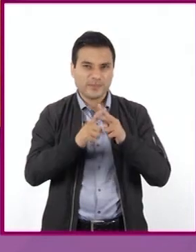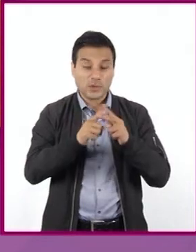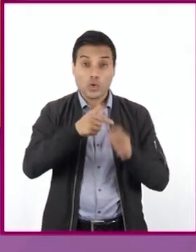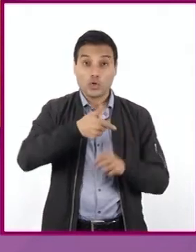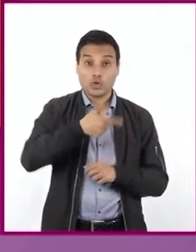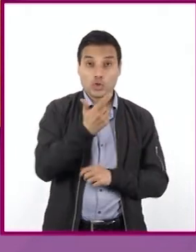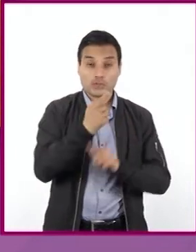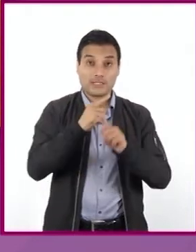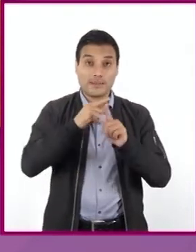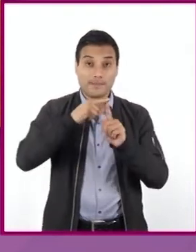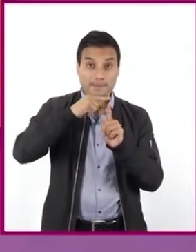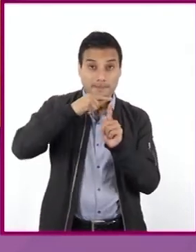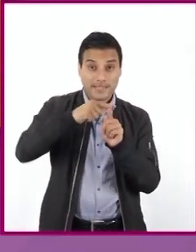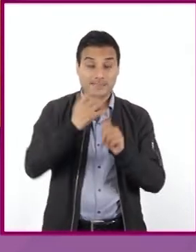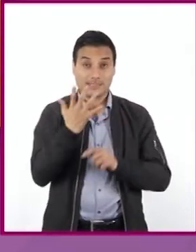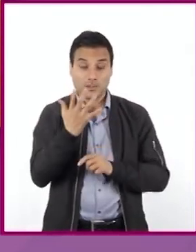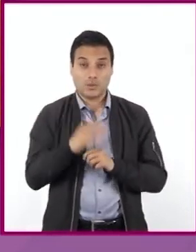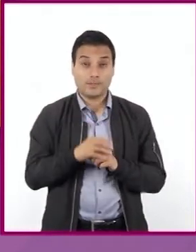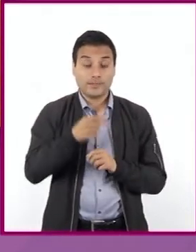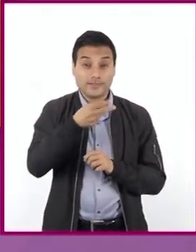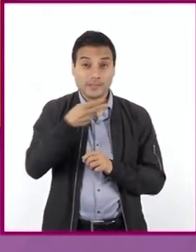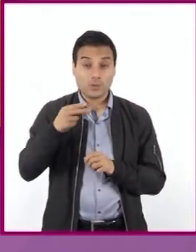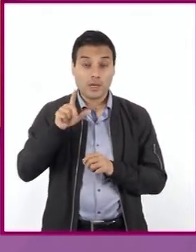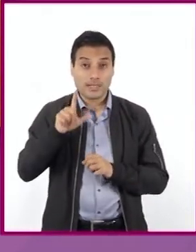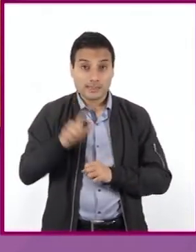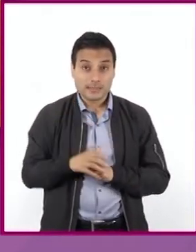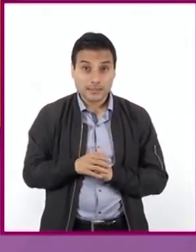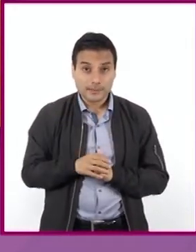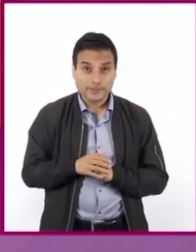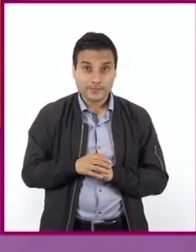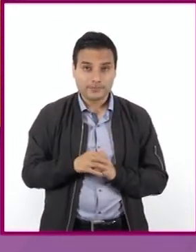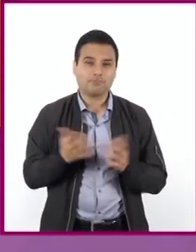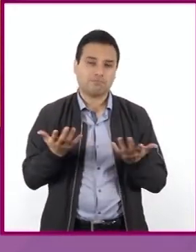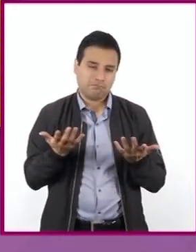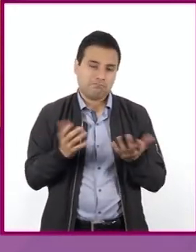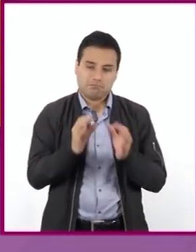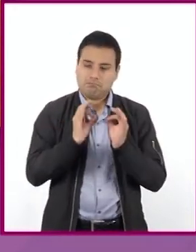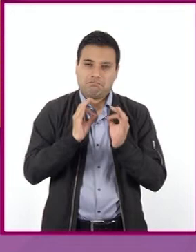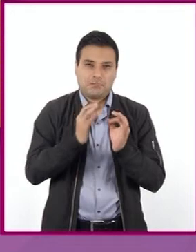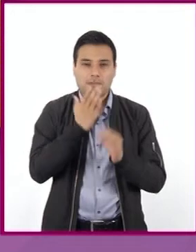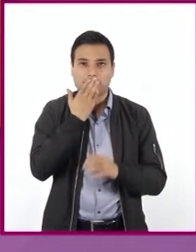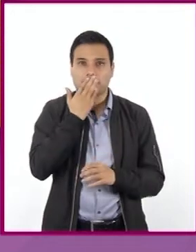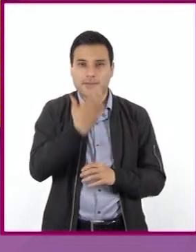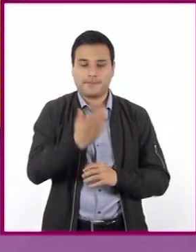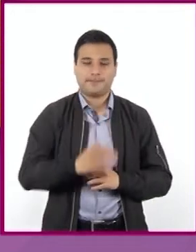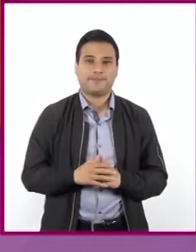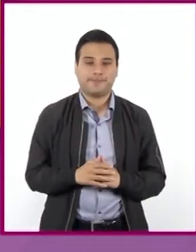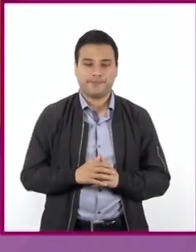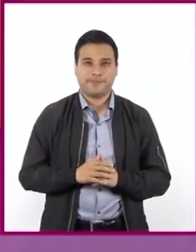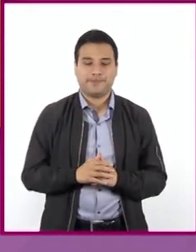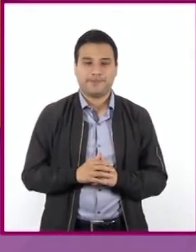5 igual a 17. Por lo tanto, 17 es igual a 17.